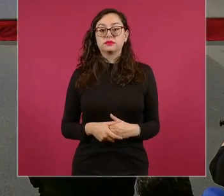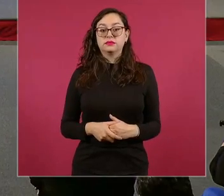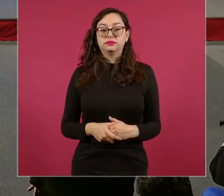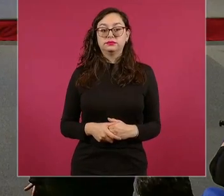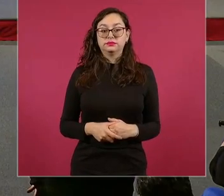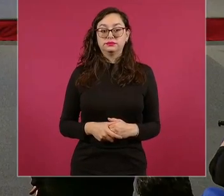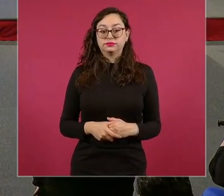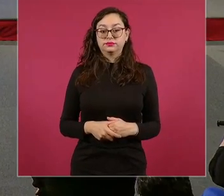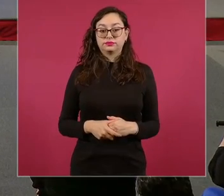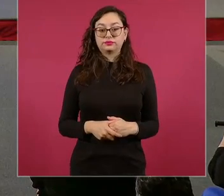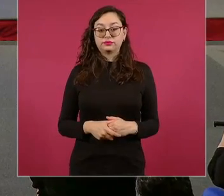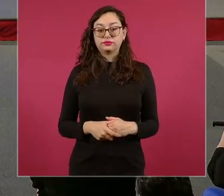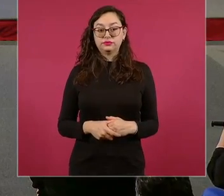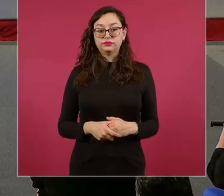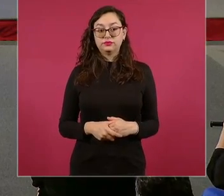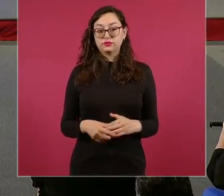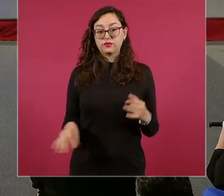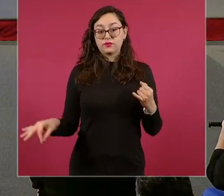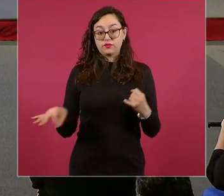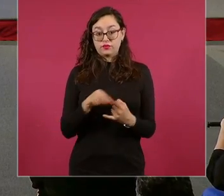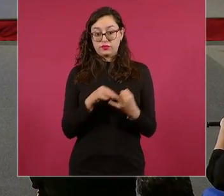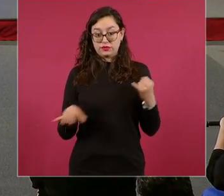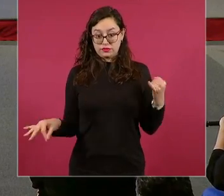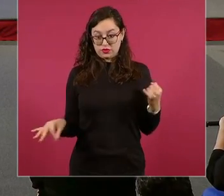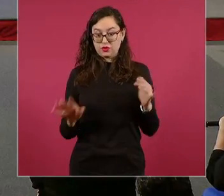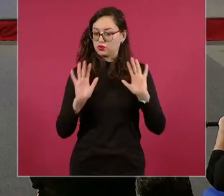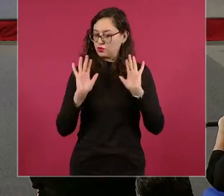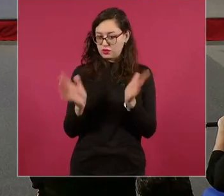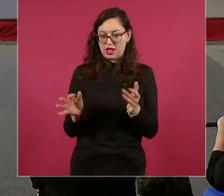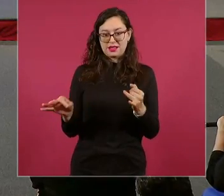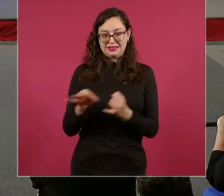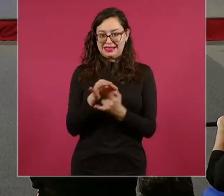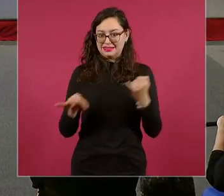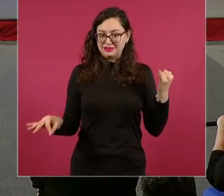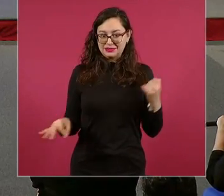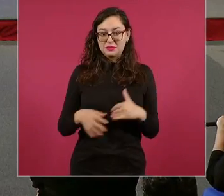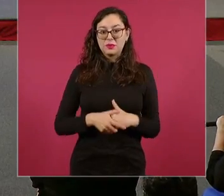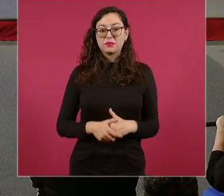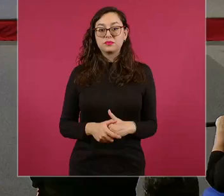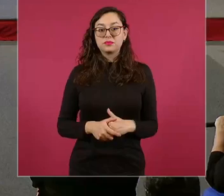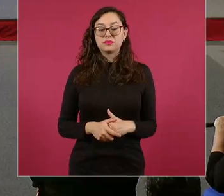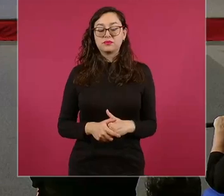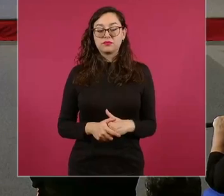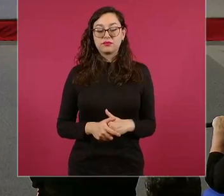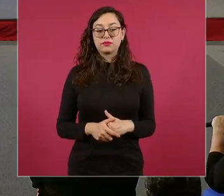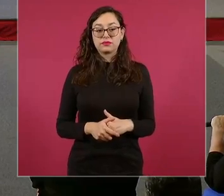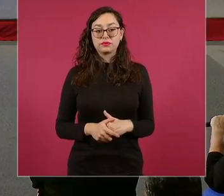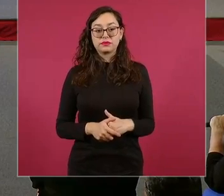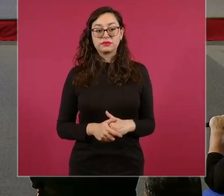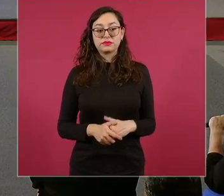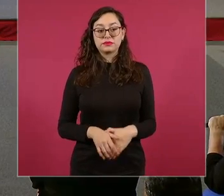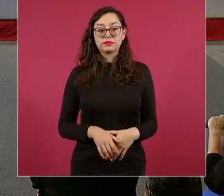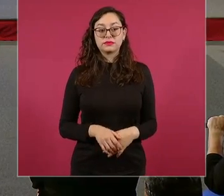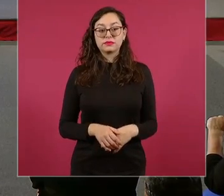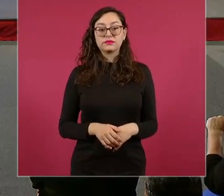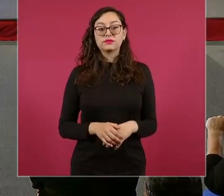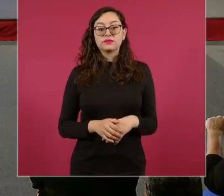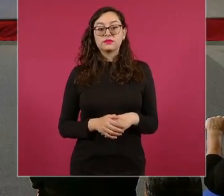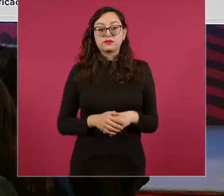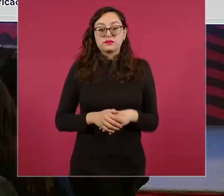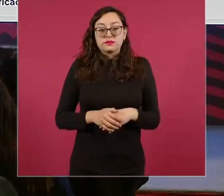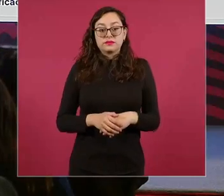Y este último, con este terminamos, presidente. Recordar el caso